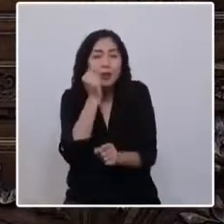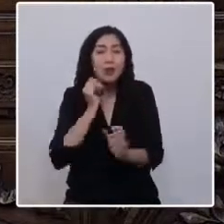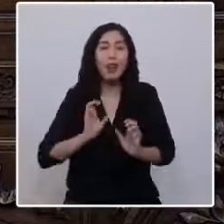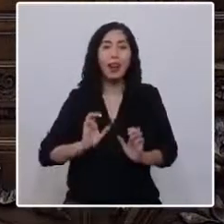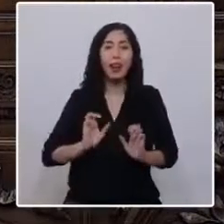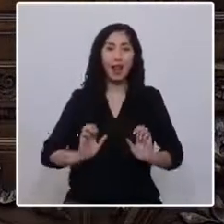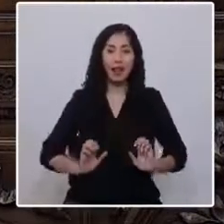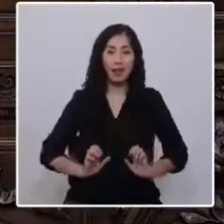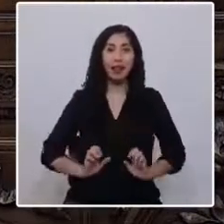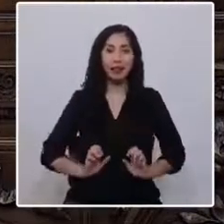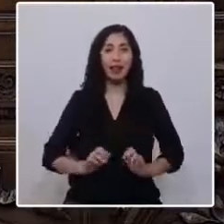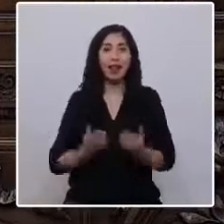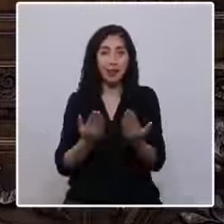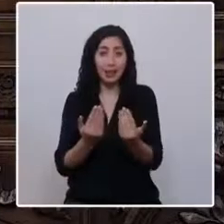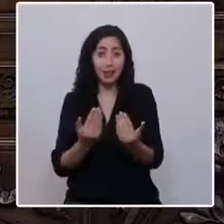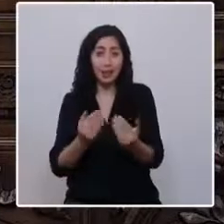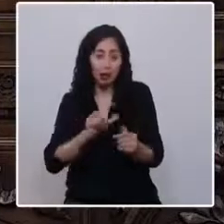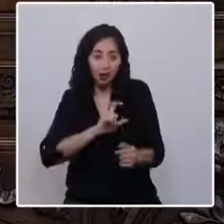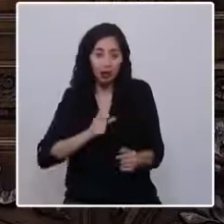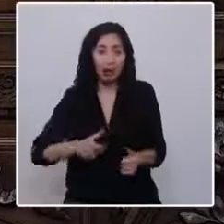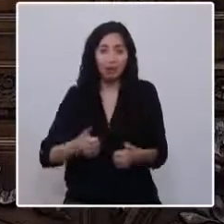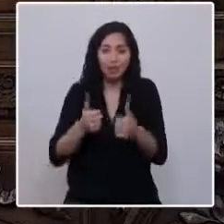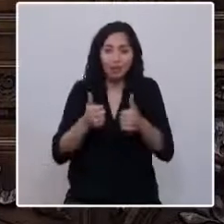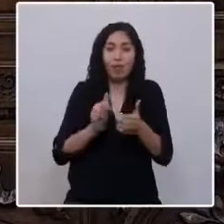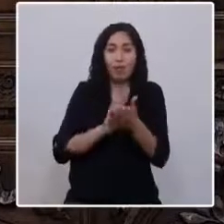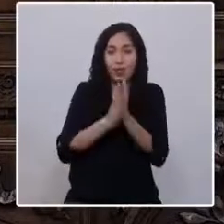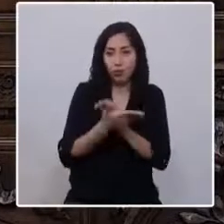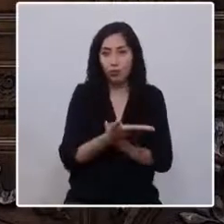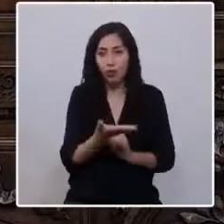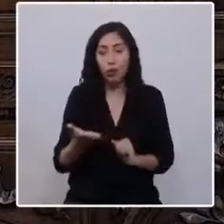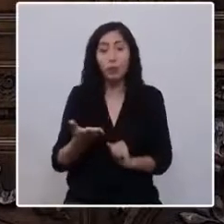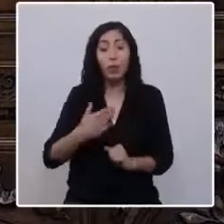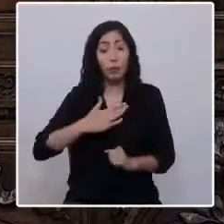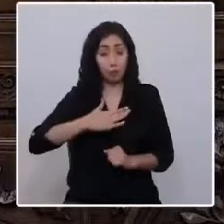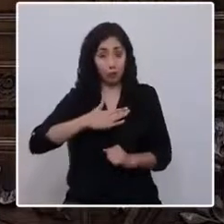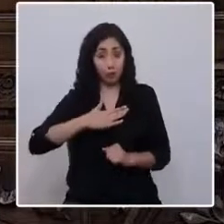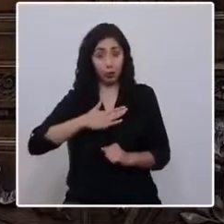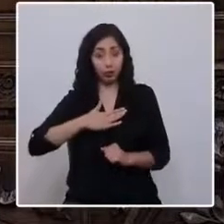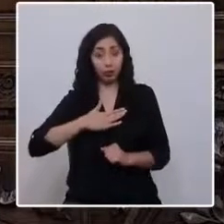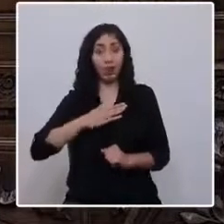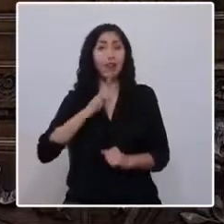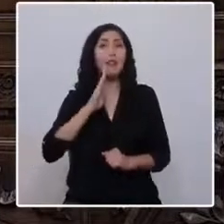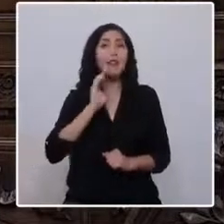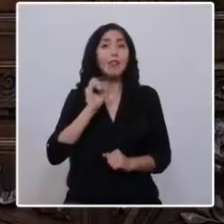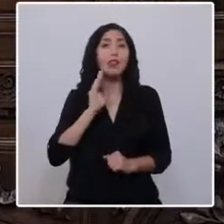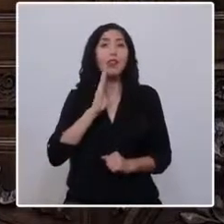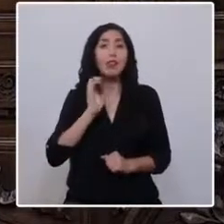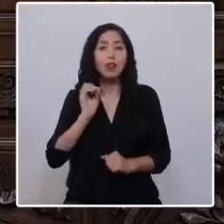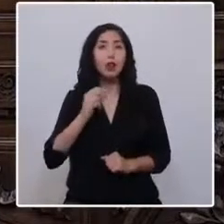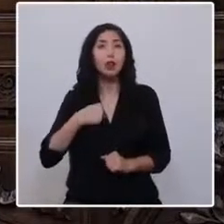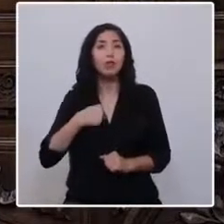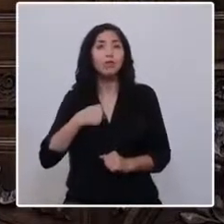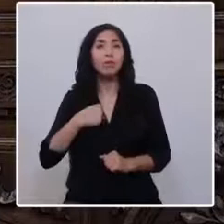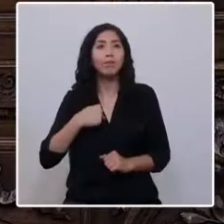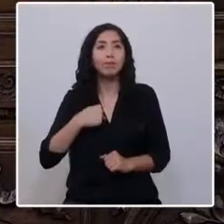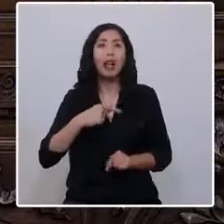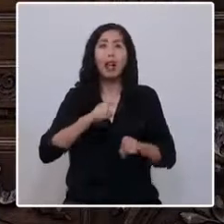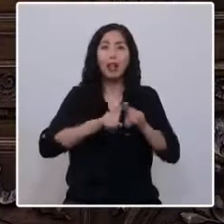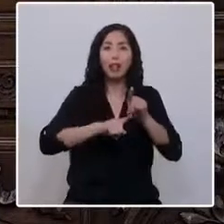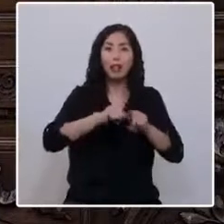por el bien de todos. Mi corazón me llevó desde el Biobío a encender mi hoguera en las Tierras del